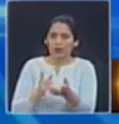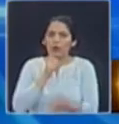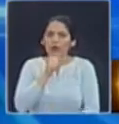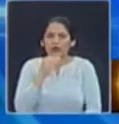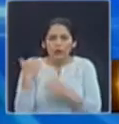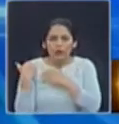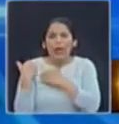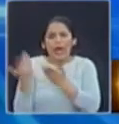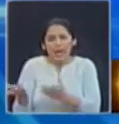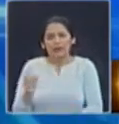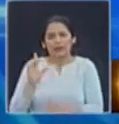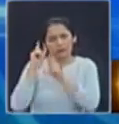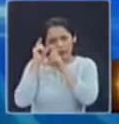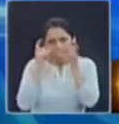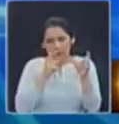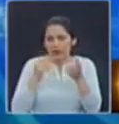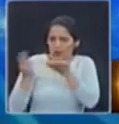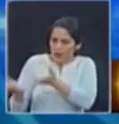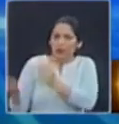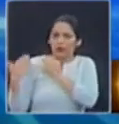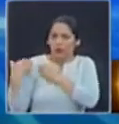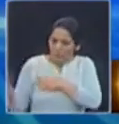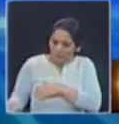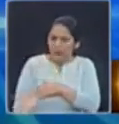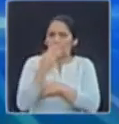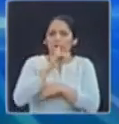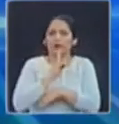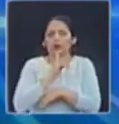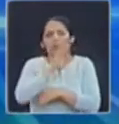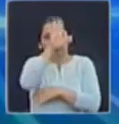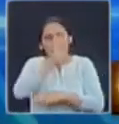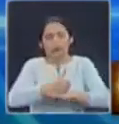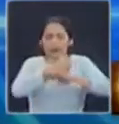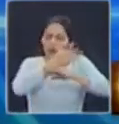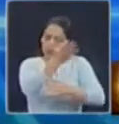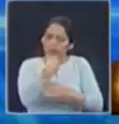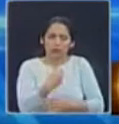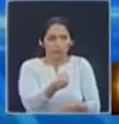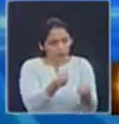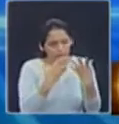fiscalía pedir eso. Pero es evidente, pues. Entonces, ¿qué es lo que vemos?